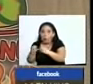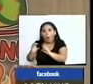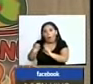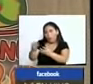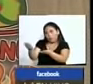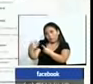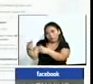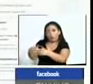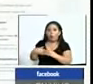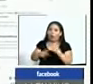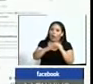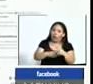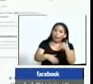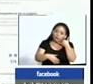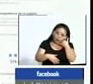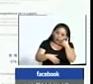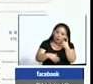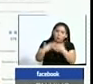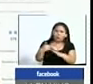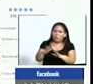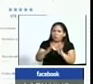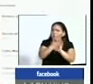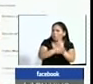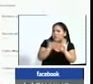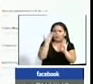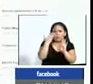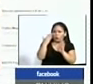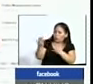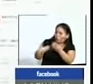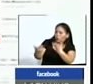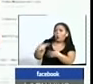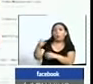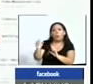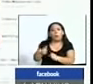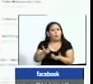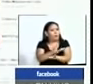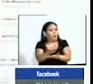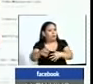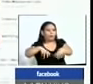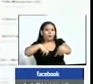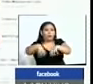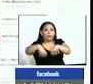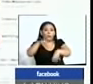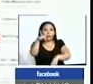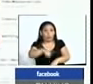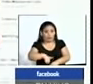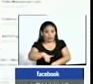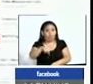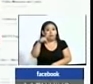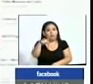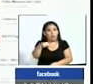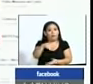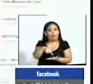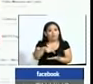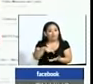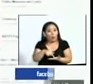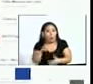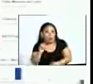simplemente pedirlo desde casa por medio de redes sociales en cualquier departamento de la región central y